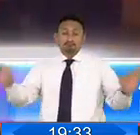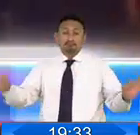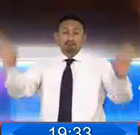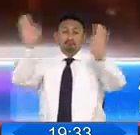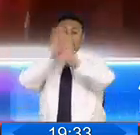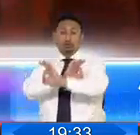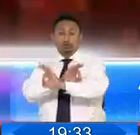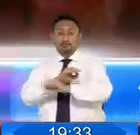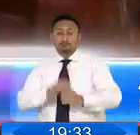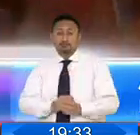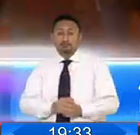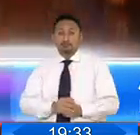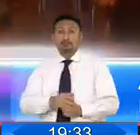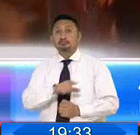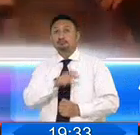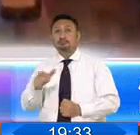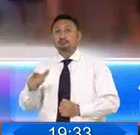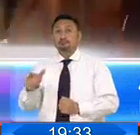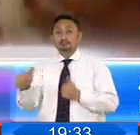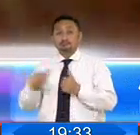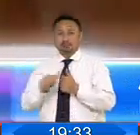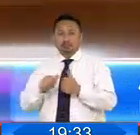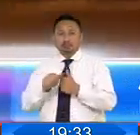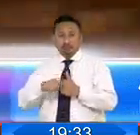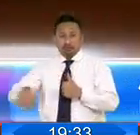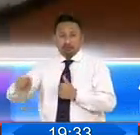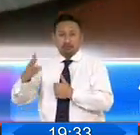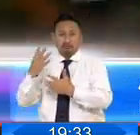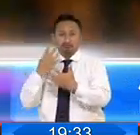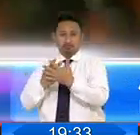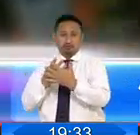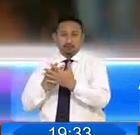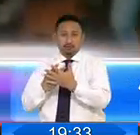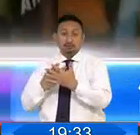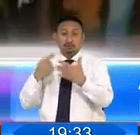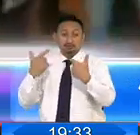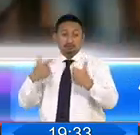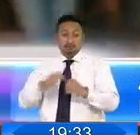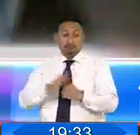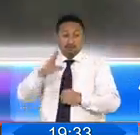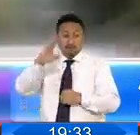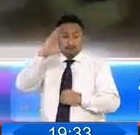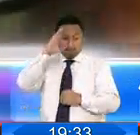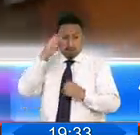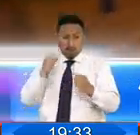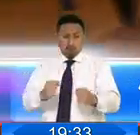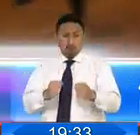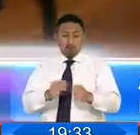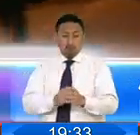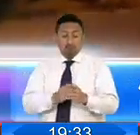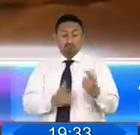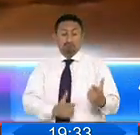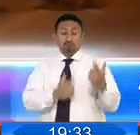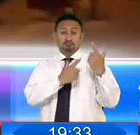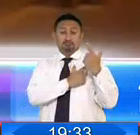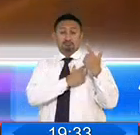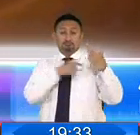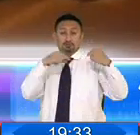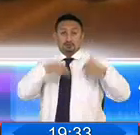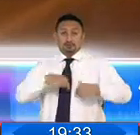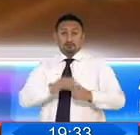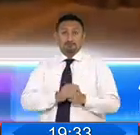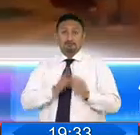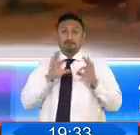trasladando hasta la penitenciaría del litoral. Hay fuerte resguardo policial y también de las Fuerzas Armadas y